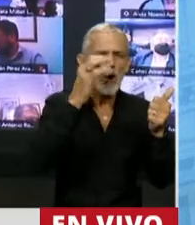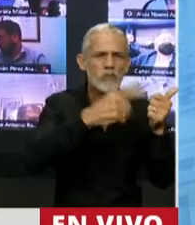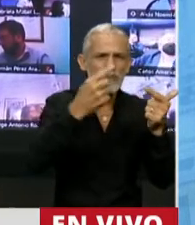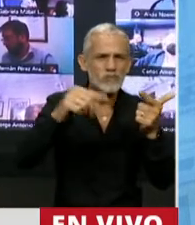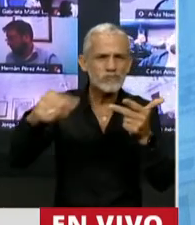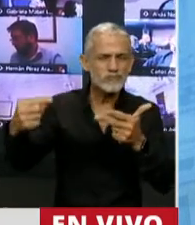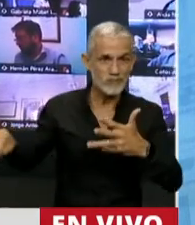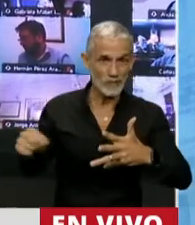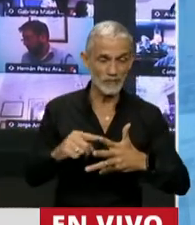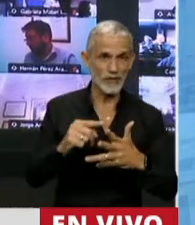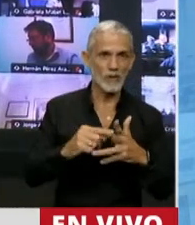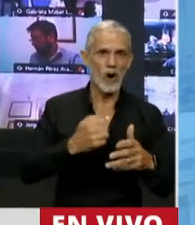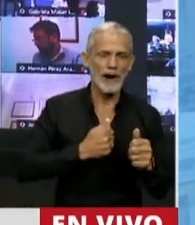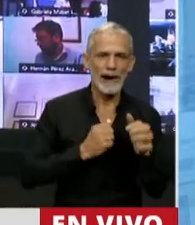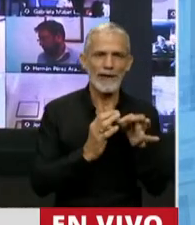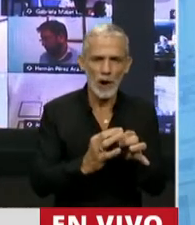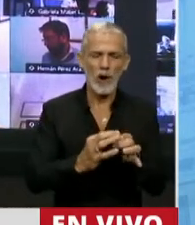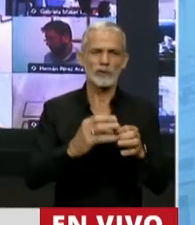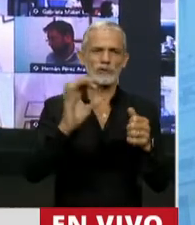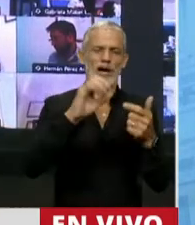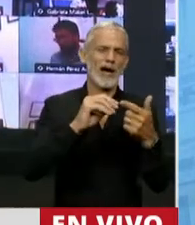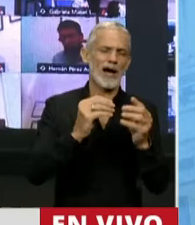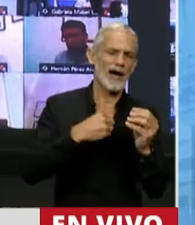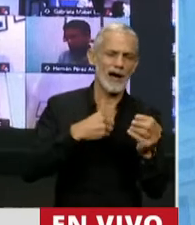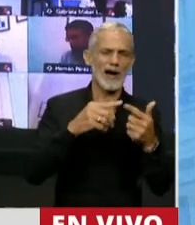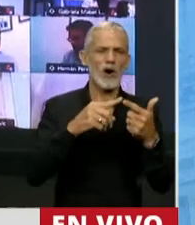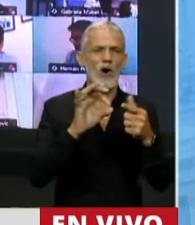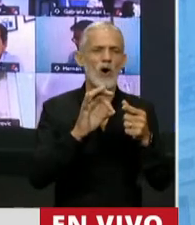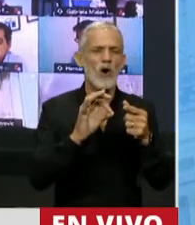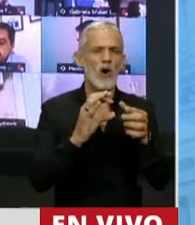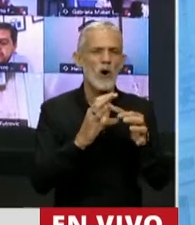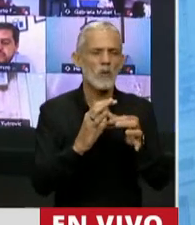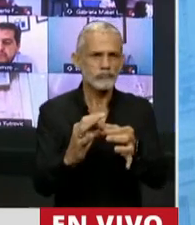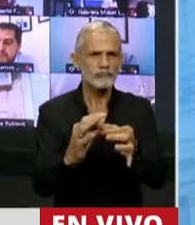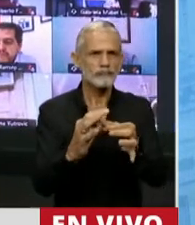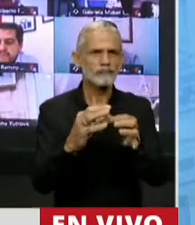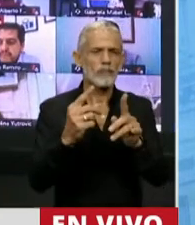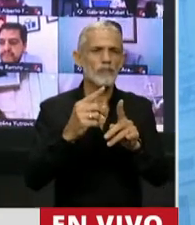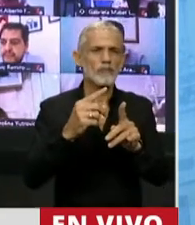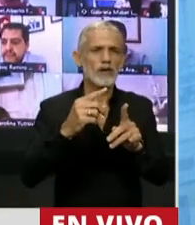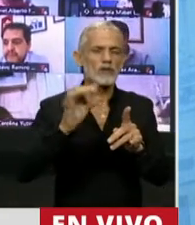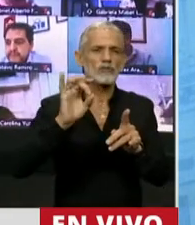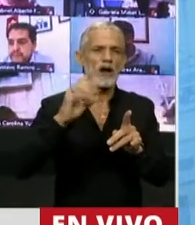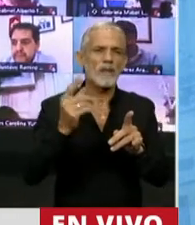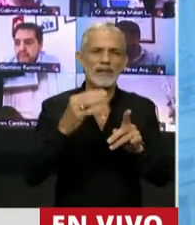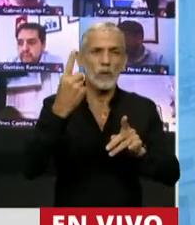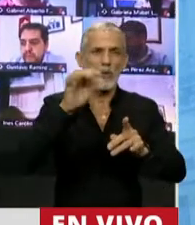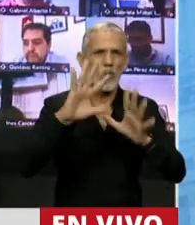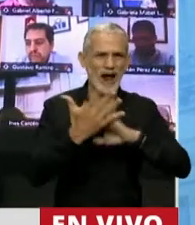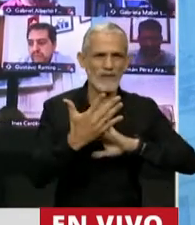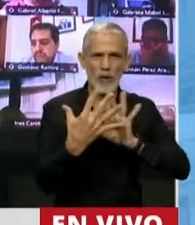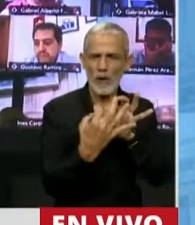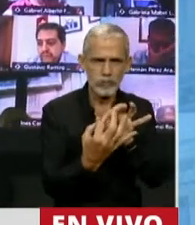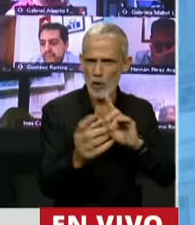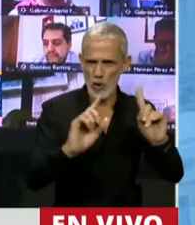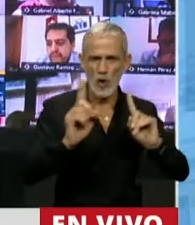vinculada a concepciones religiosas, a concepciones del unicato. La